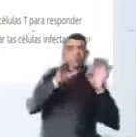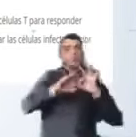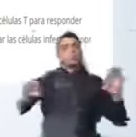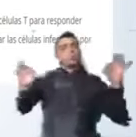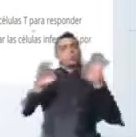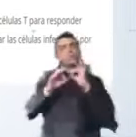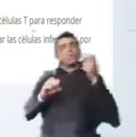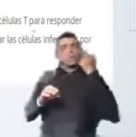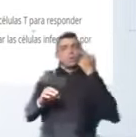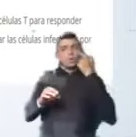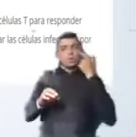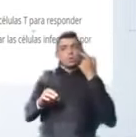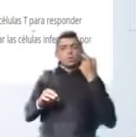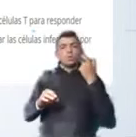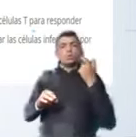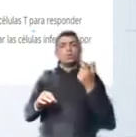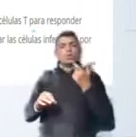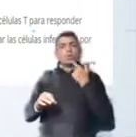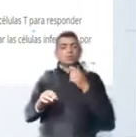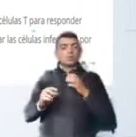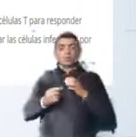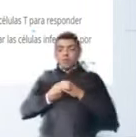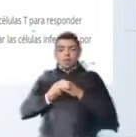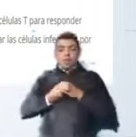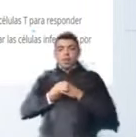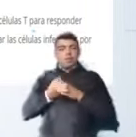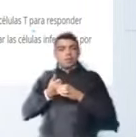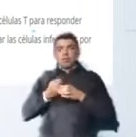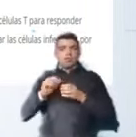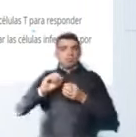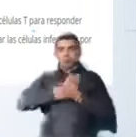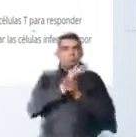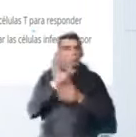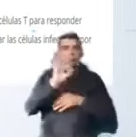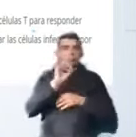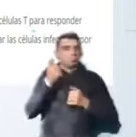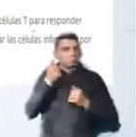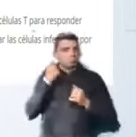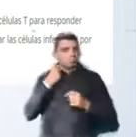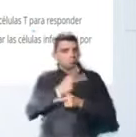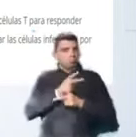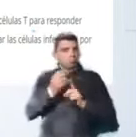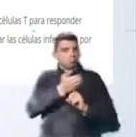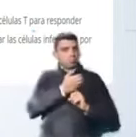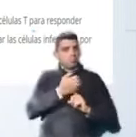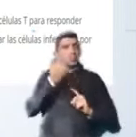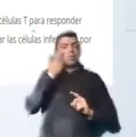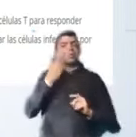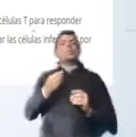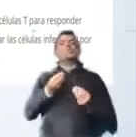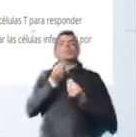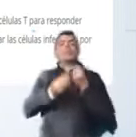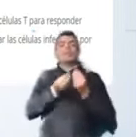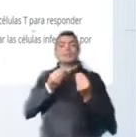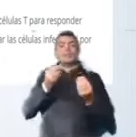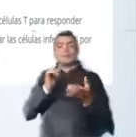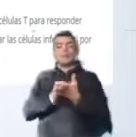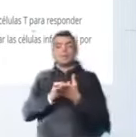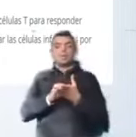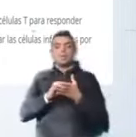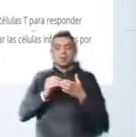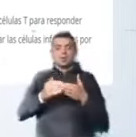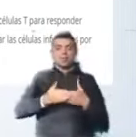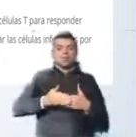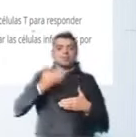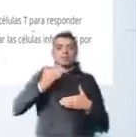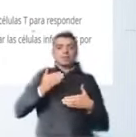afectaba a las células normales, y también el mismo estudio hablaba del Cordyceps sinensis, que lo que hacía era iniciar o activar las células